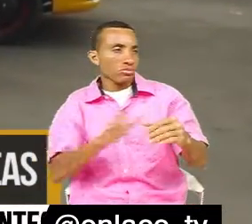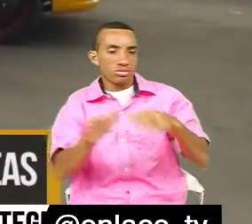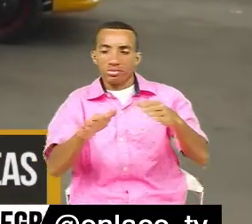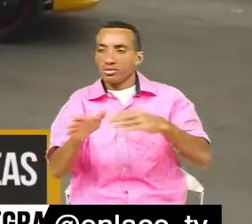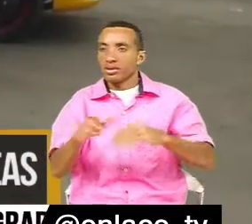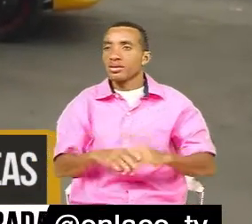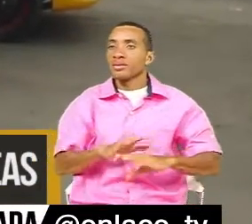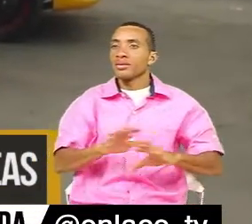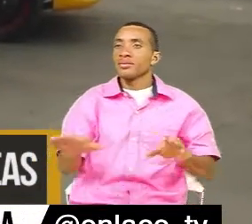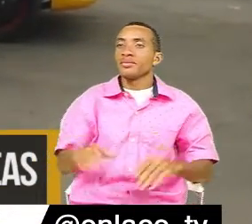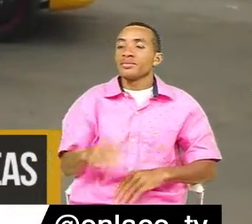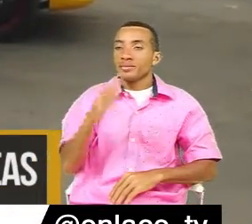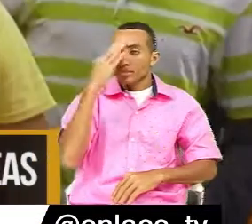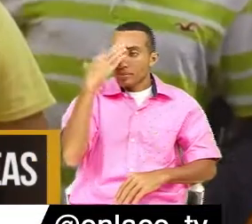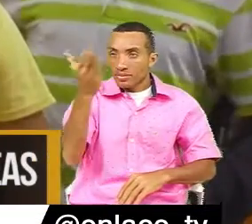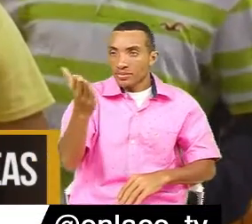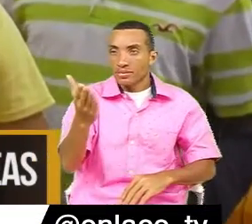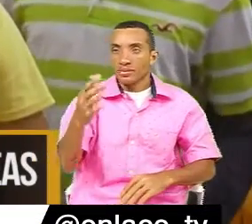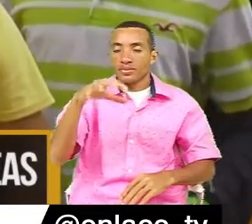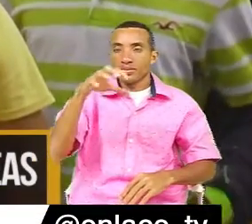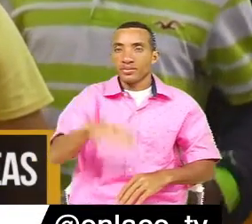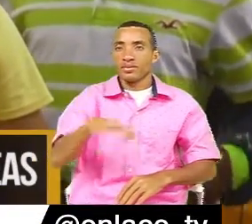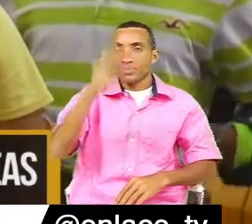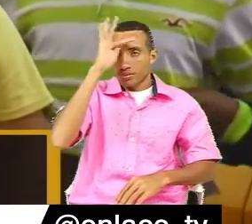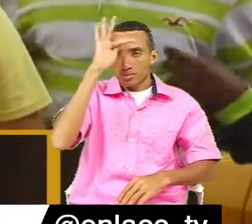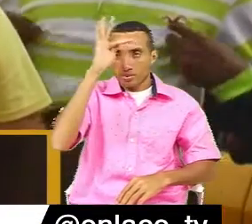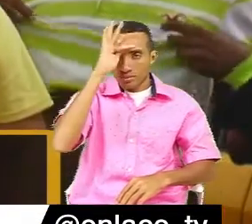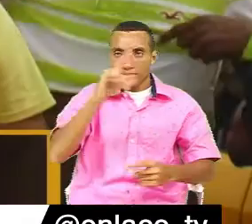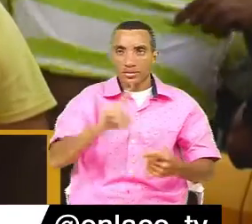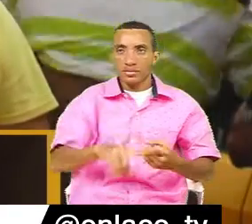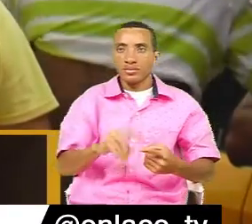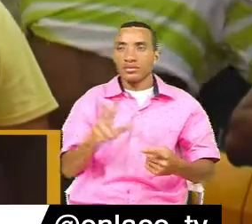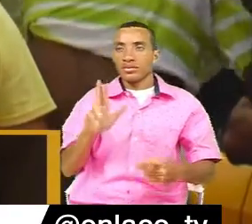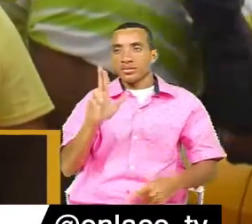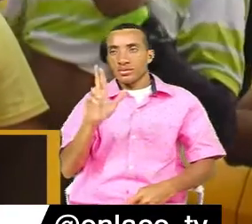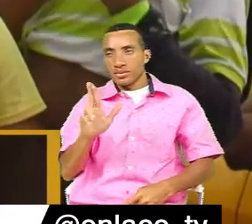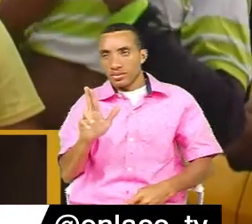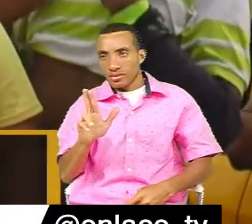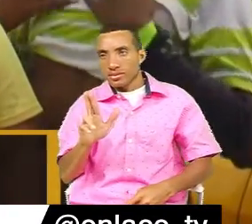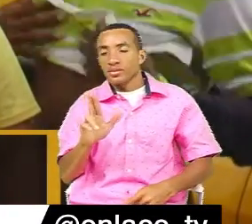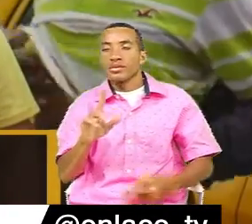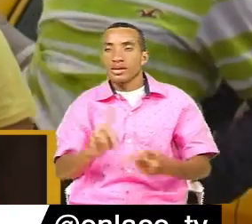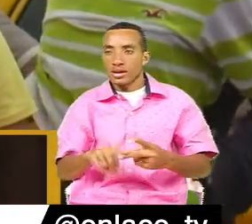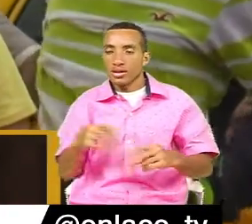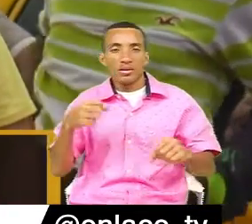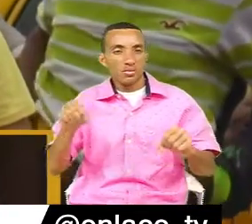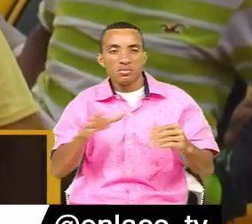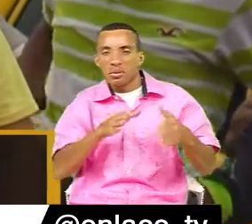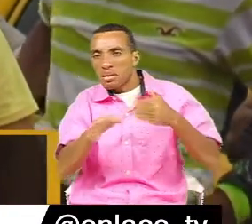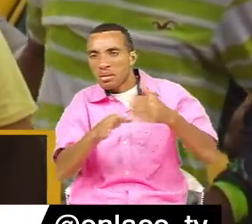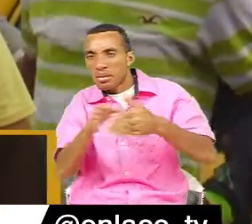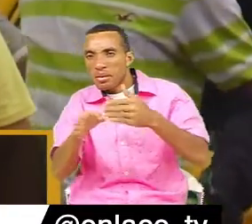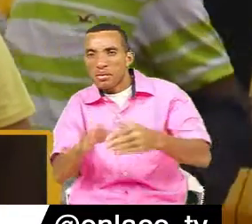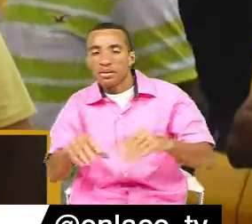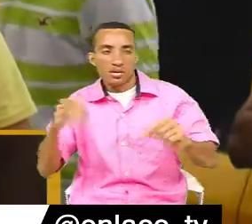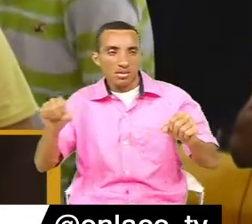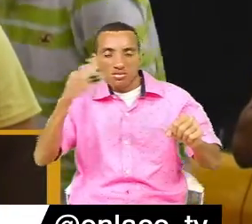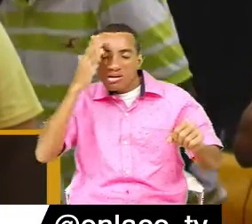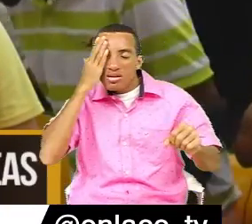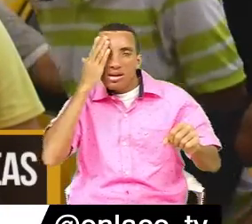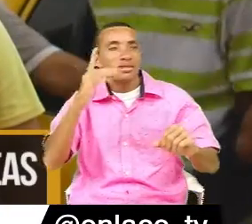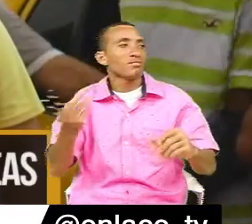Magdalena, Hospital San Rafael. Entonces, en el escabezado. Entonces, lo que nosotros le pedimos al señor alcalde es que, por favor, tome medidas sobre